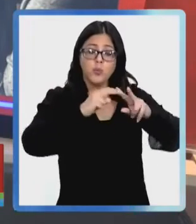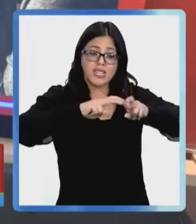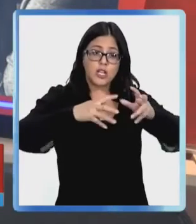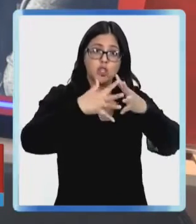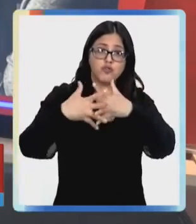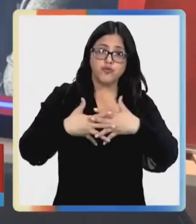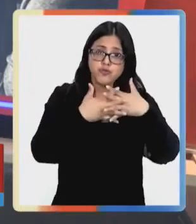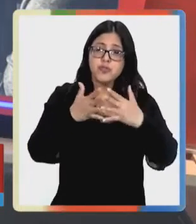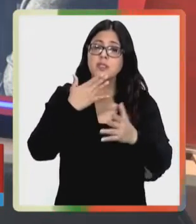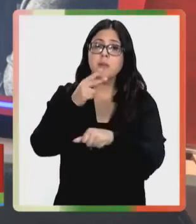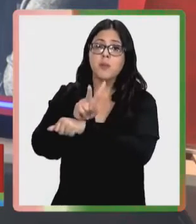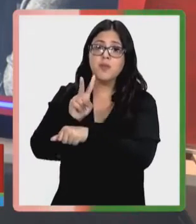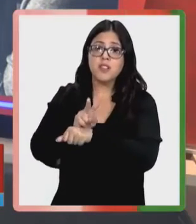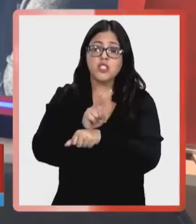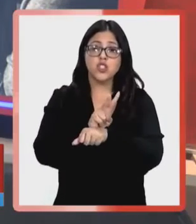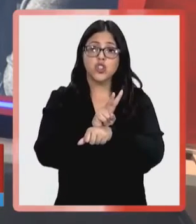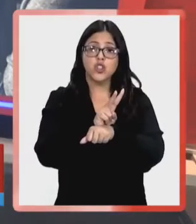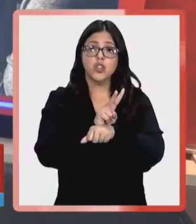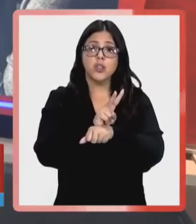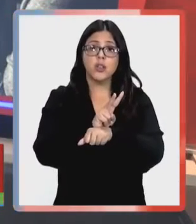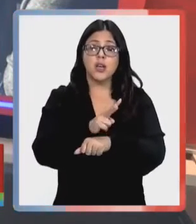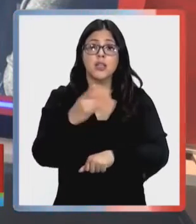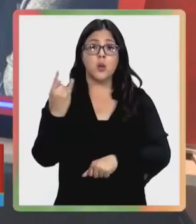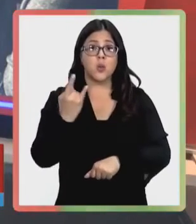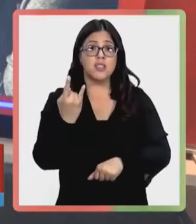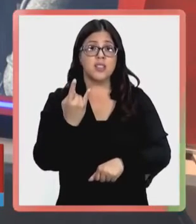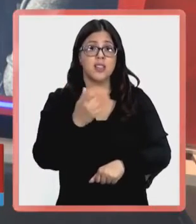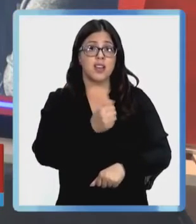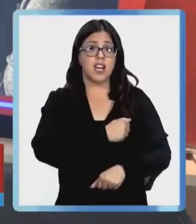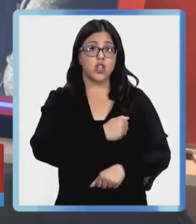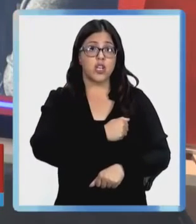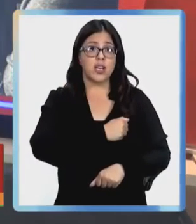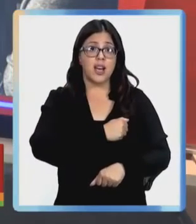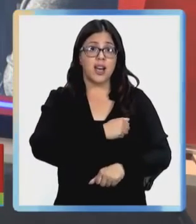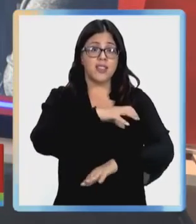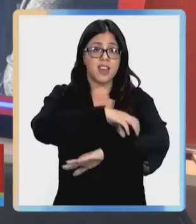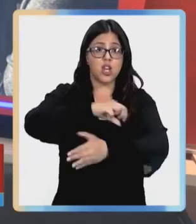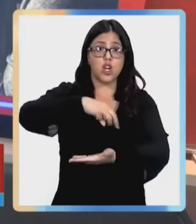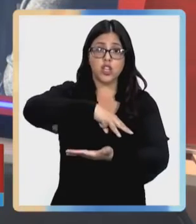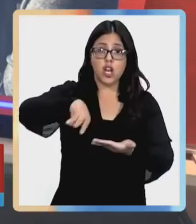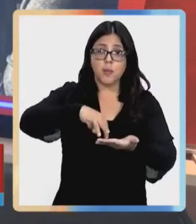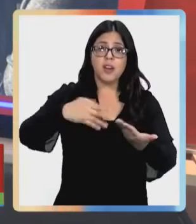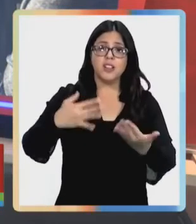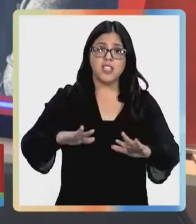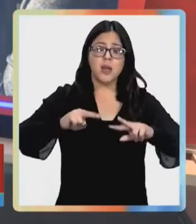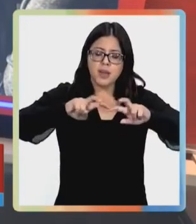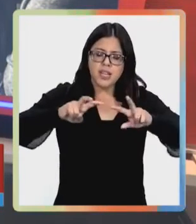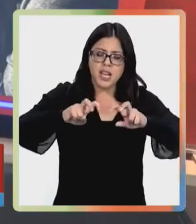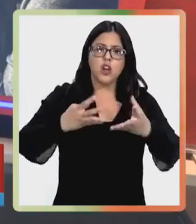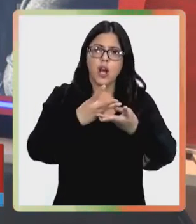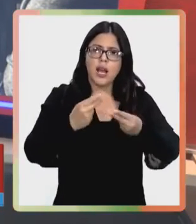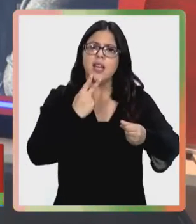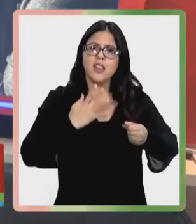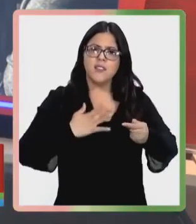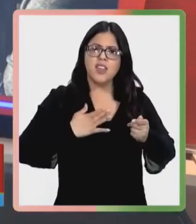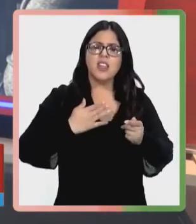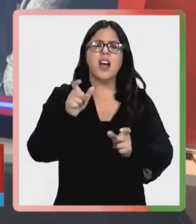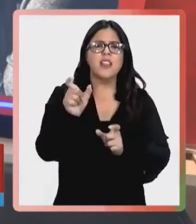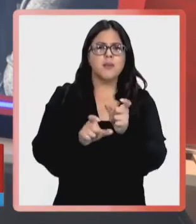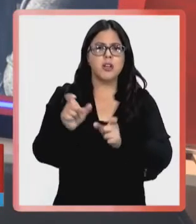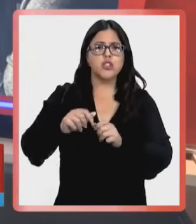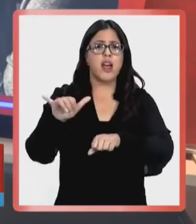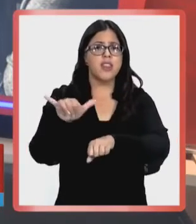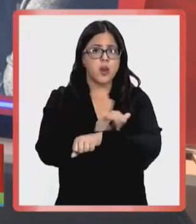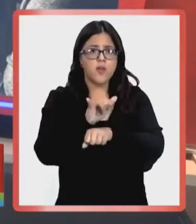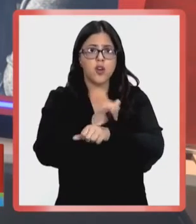investigadores estadounidenses, junto a un docente de la Universidad Católica del Maule, estudiaron la calidad de vida de más de 200 personas de Nueva York, y uno